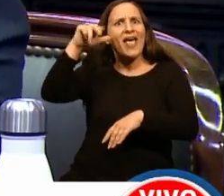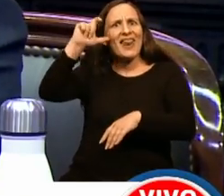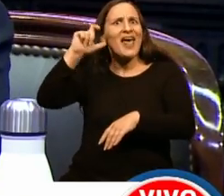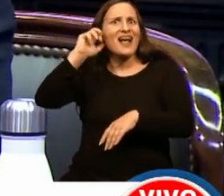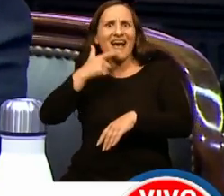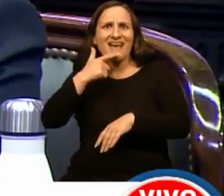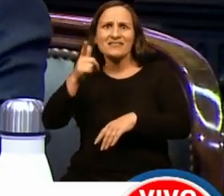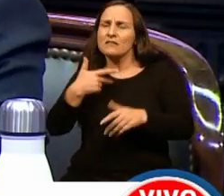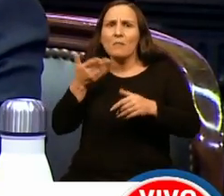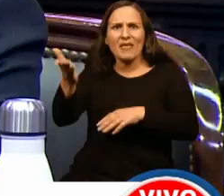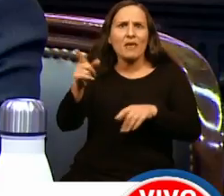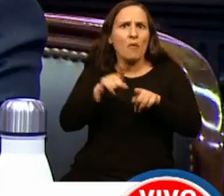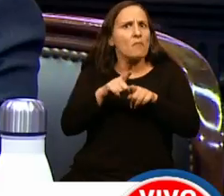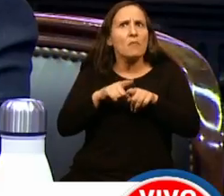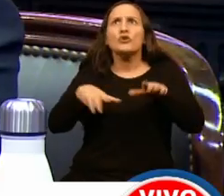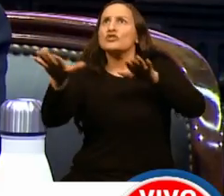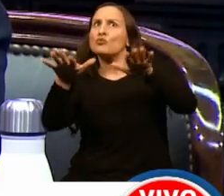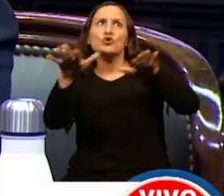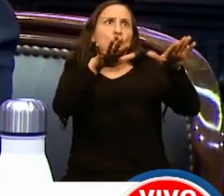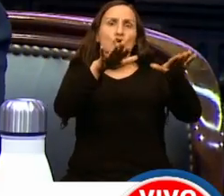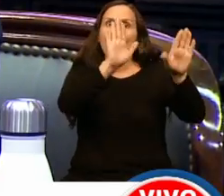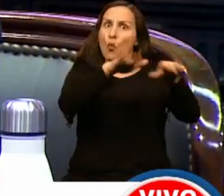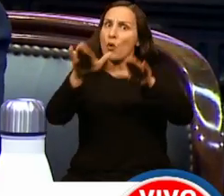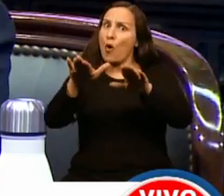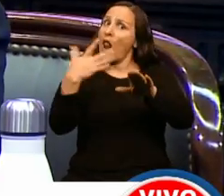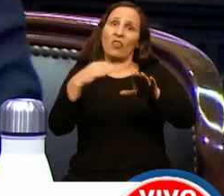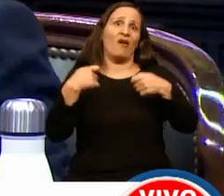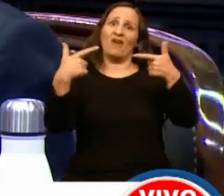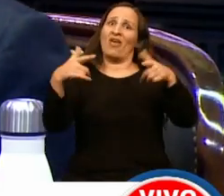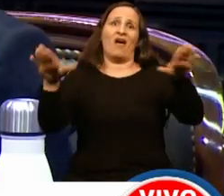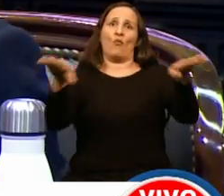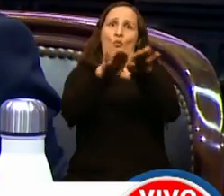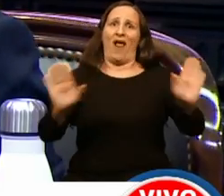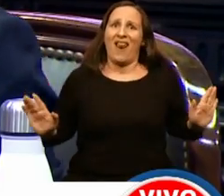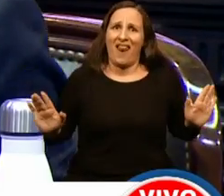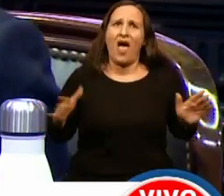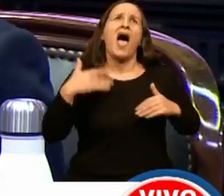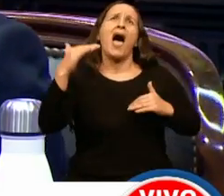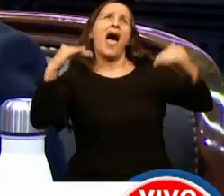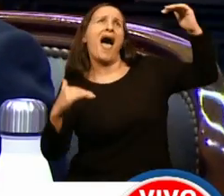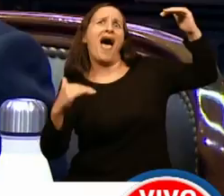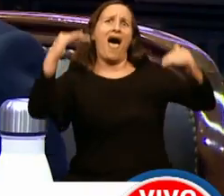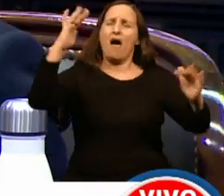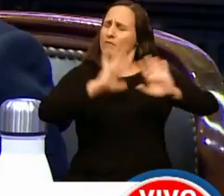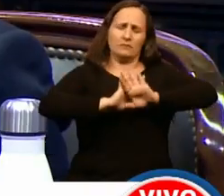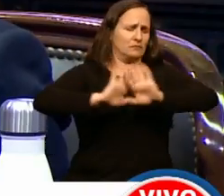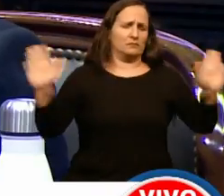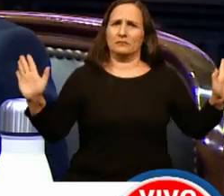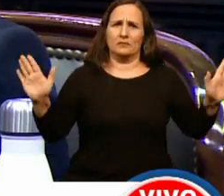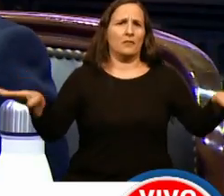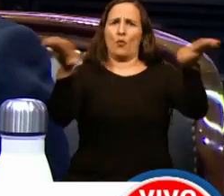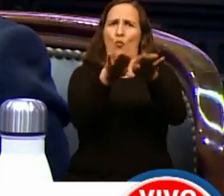las mismas condiciones recibiéramos los mismos beneficios ni más ni menos que eso